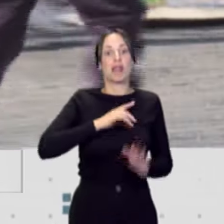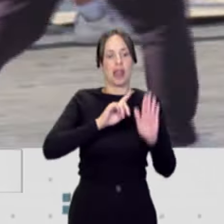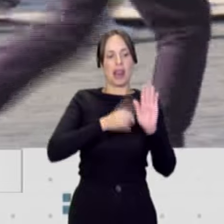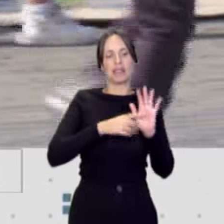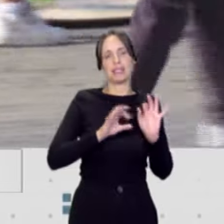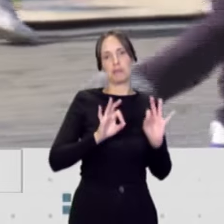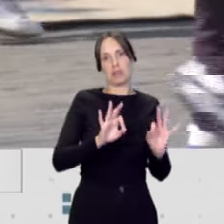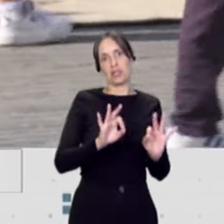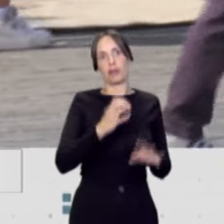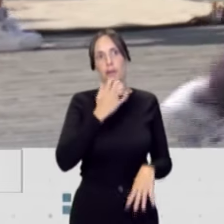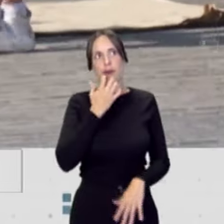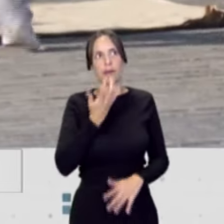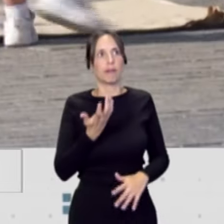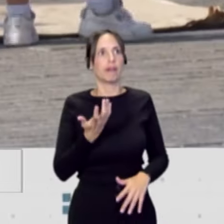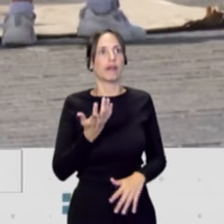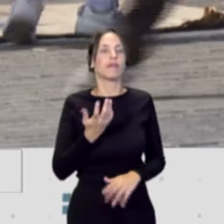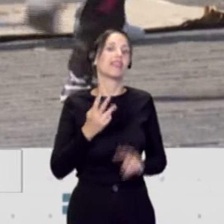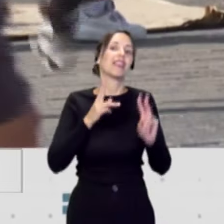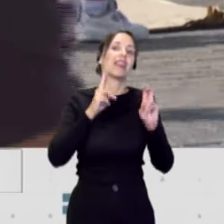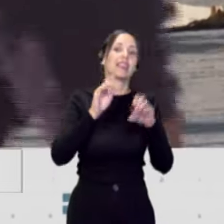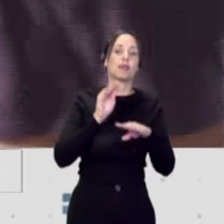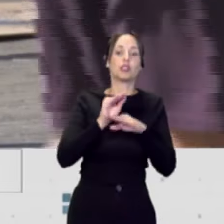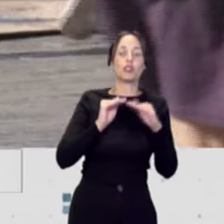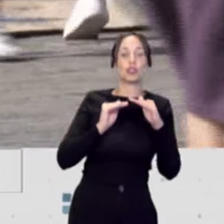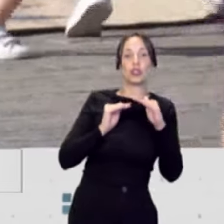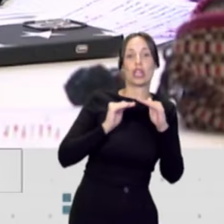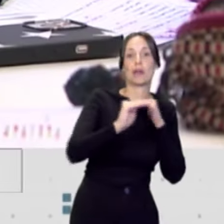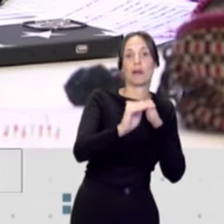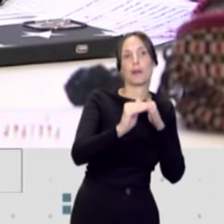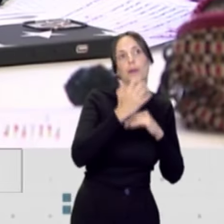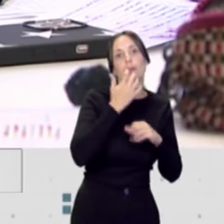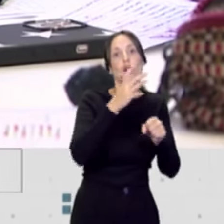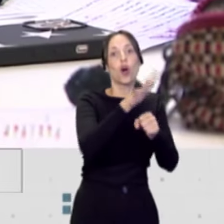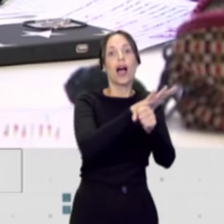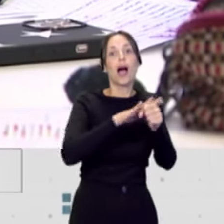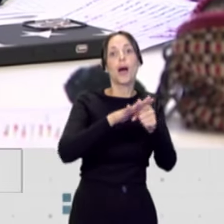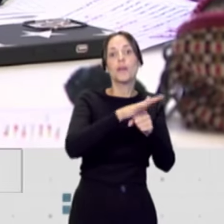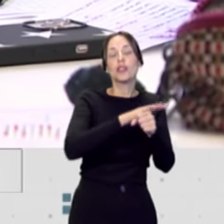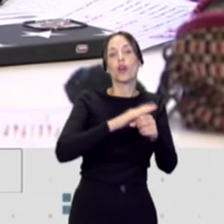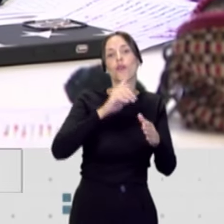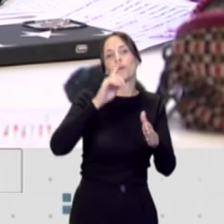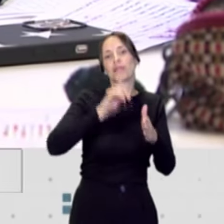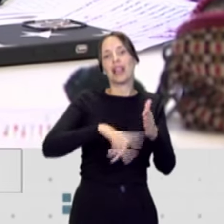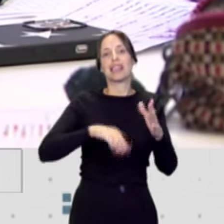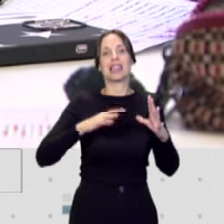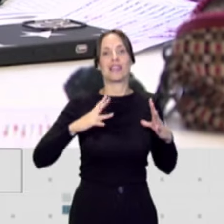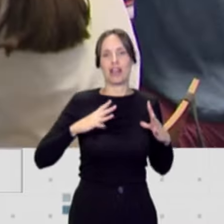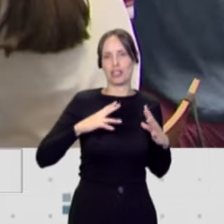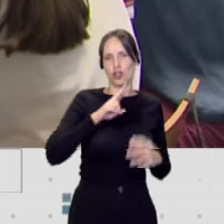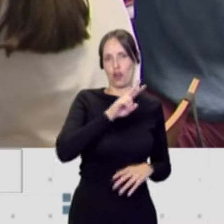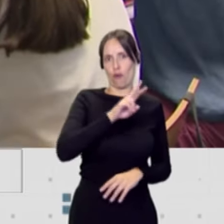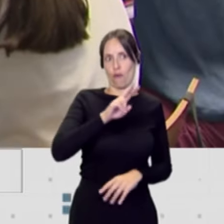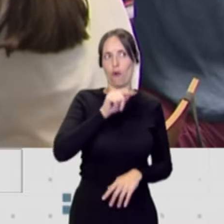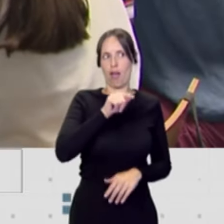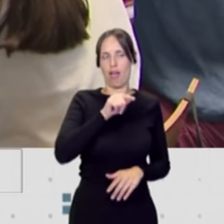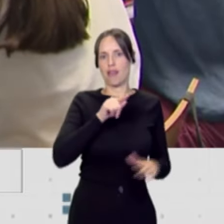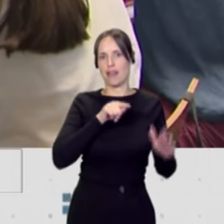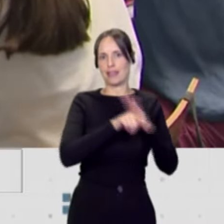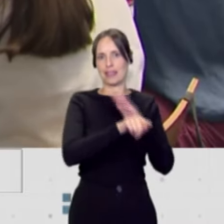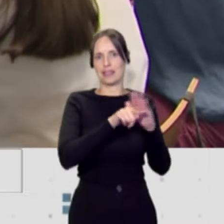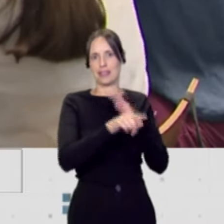nosotros, por ejemplo, en materia de sostenibilidad, en el ámbito también de la regulación del alquiler vacacional, por ejemplo, ahí se ha